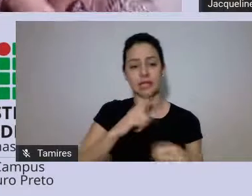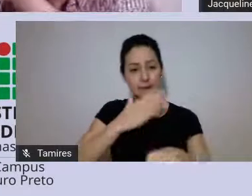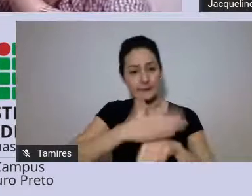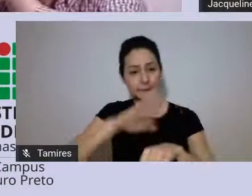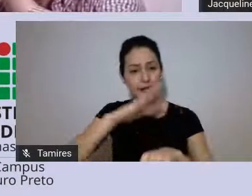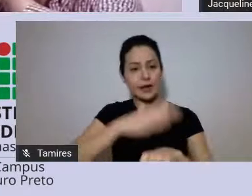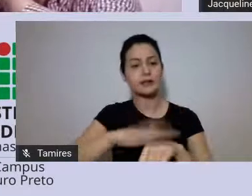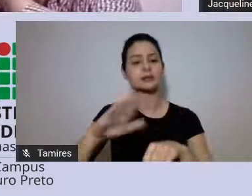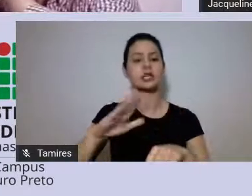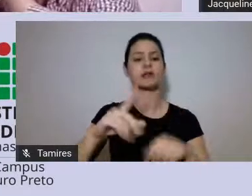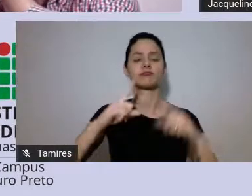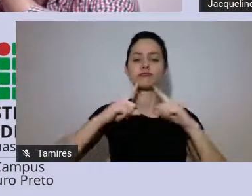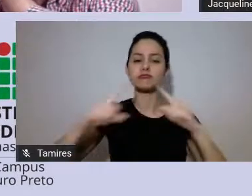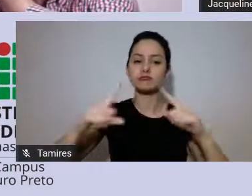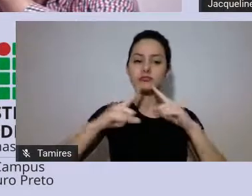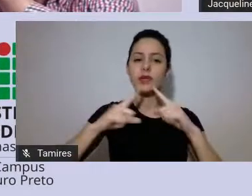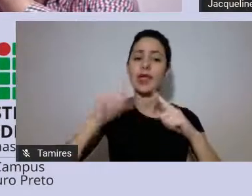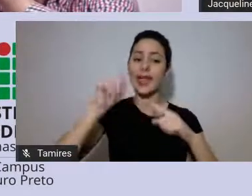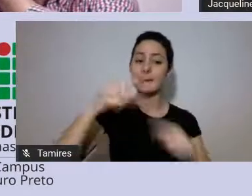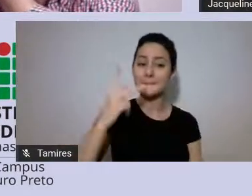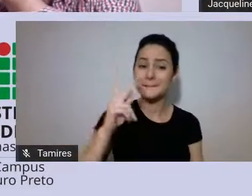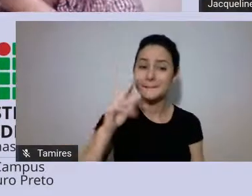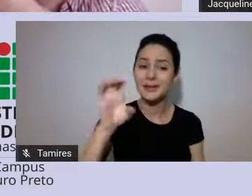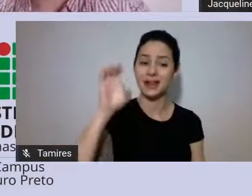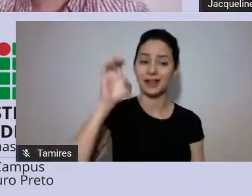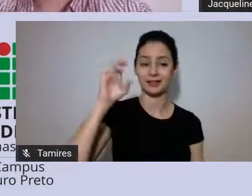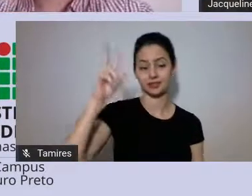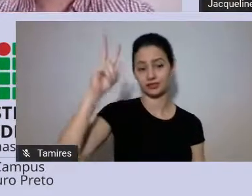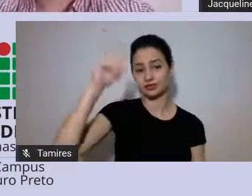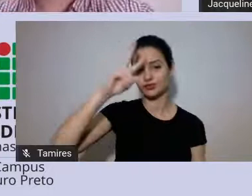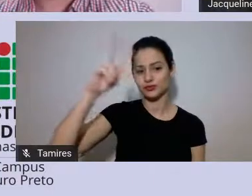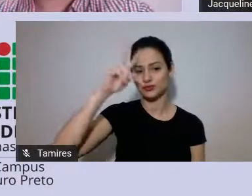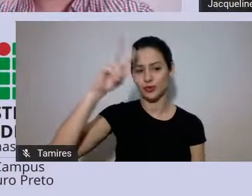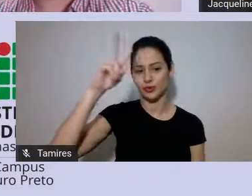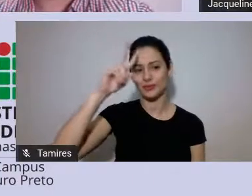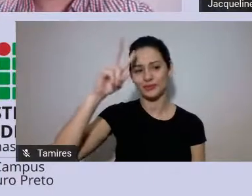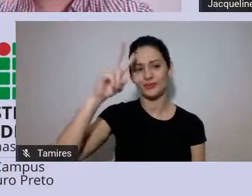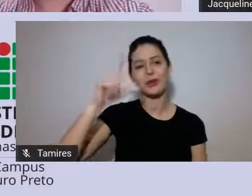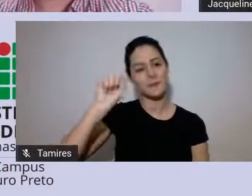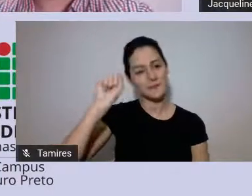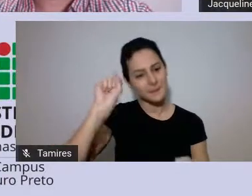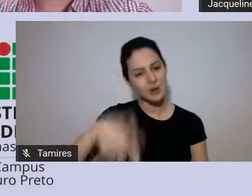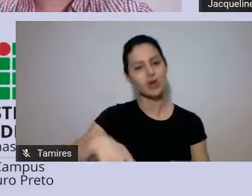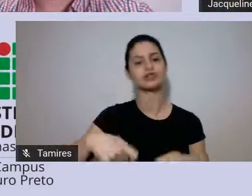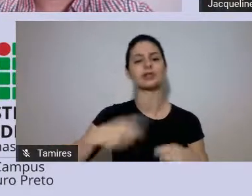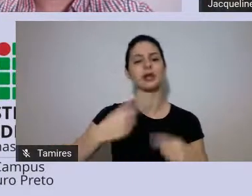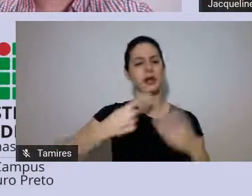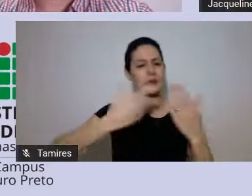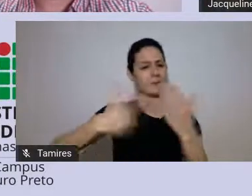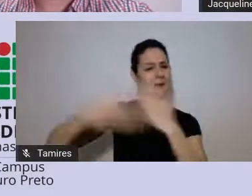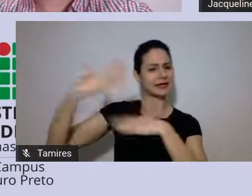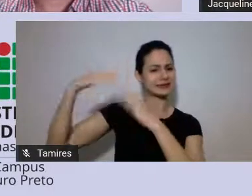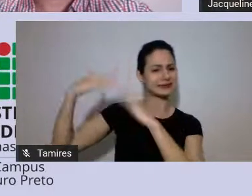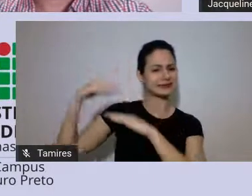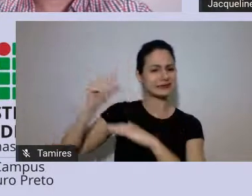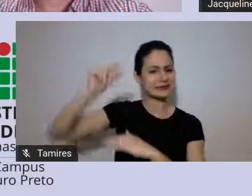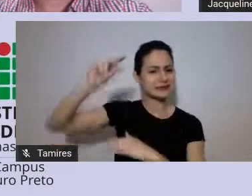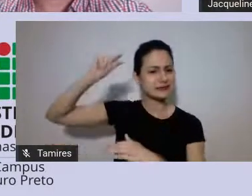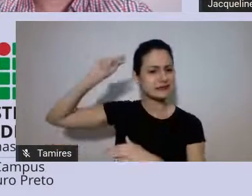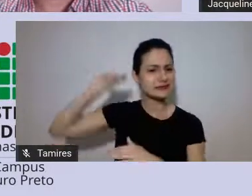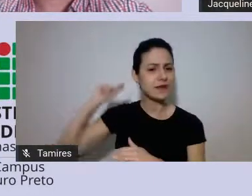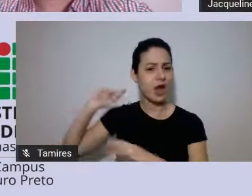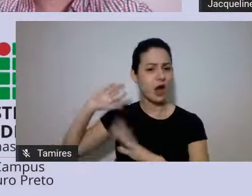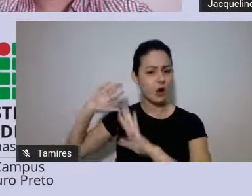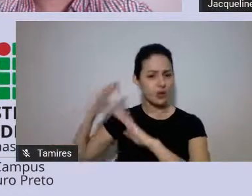se reivindica como prehistórica, como si pudiéramos extraerla desde un pasado más remoto y